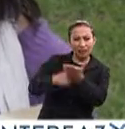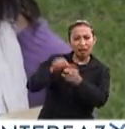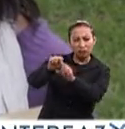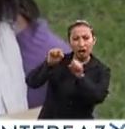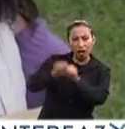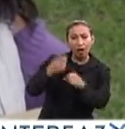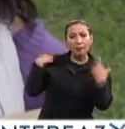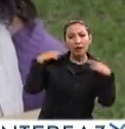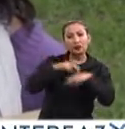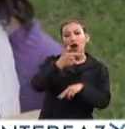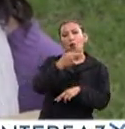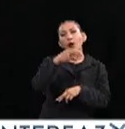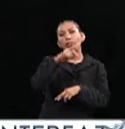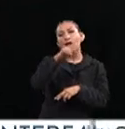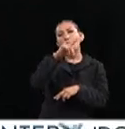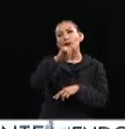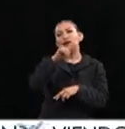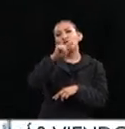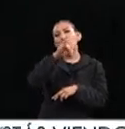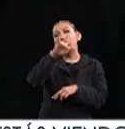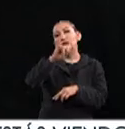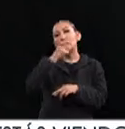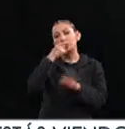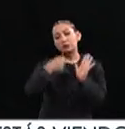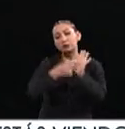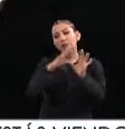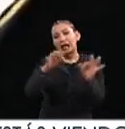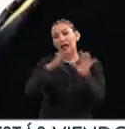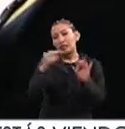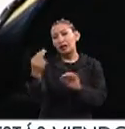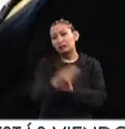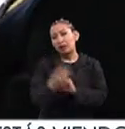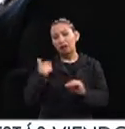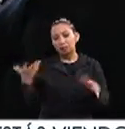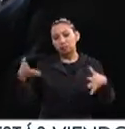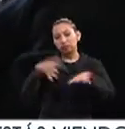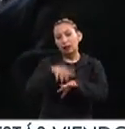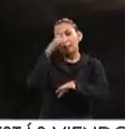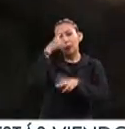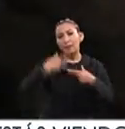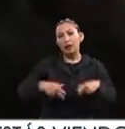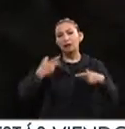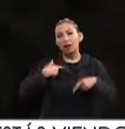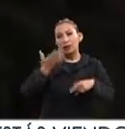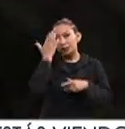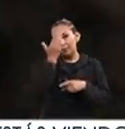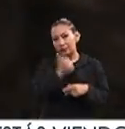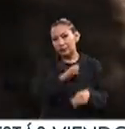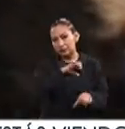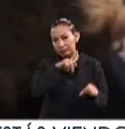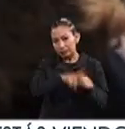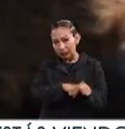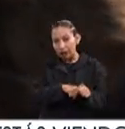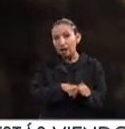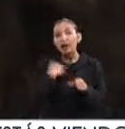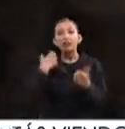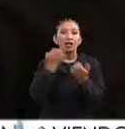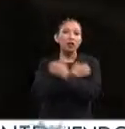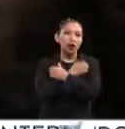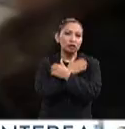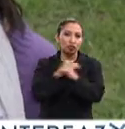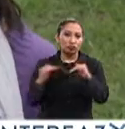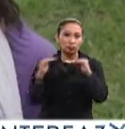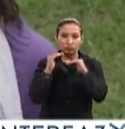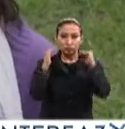aulas. La profesora Guadalupe Trujillo puso sobre la mesa la necesidad de la inclusión para personas con capacidades especiales en